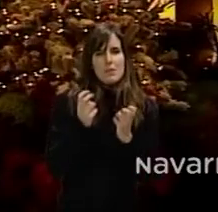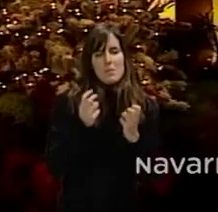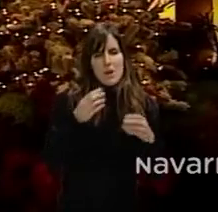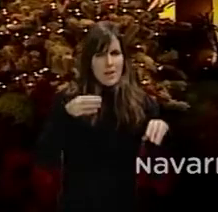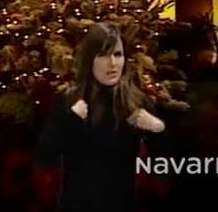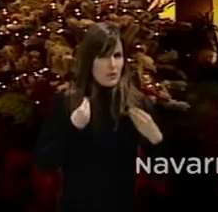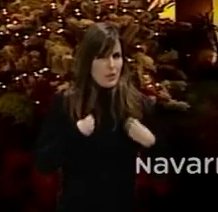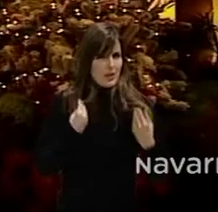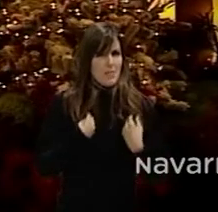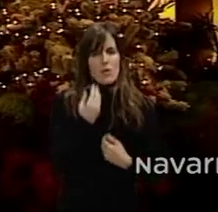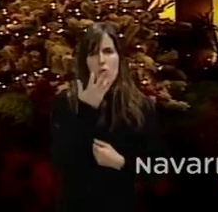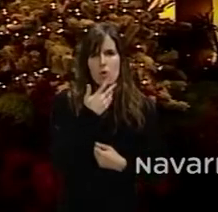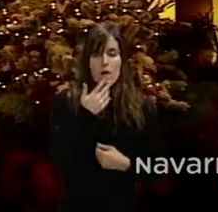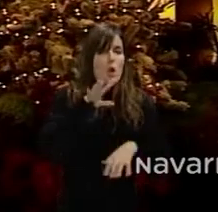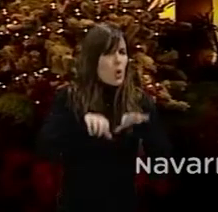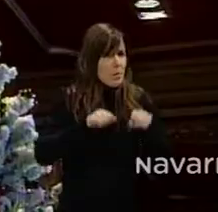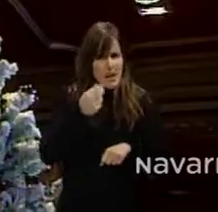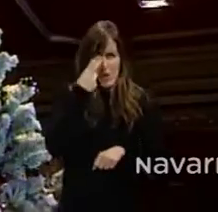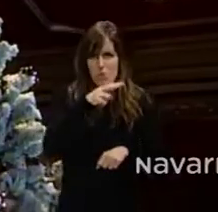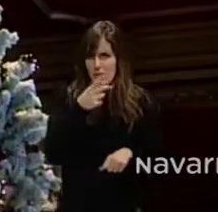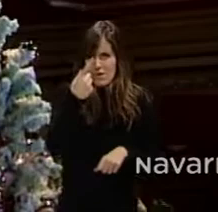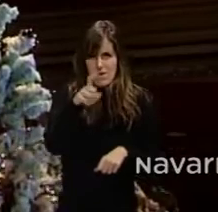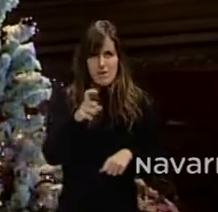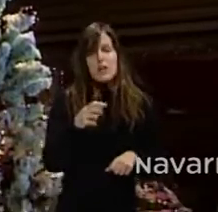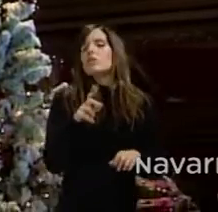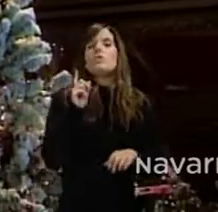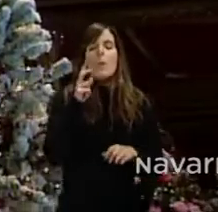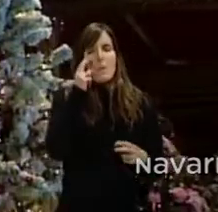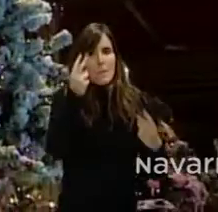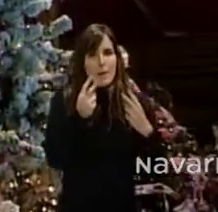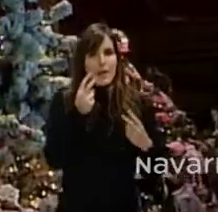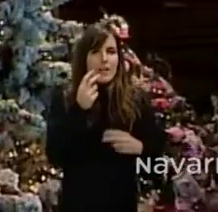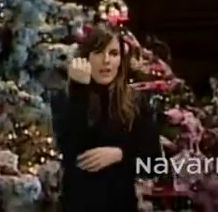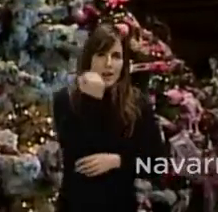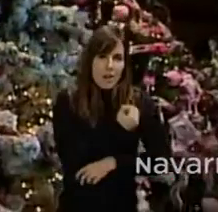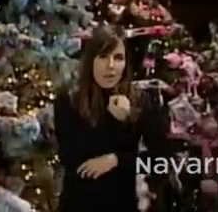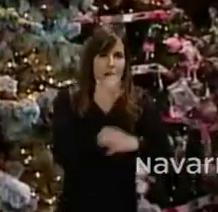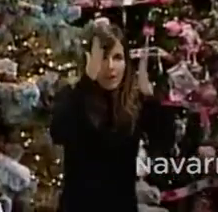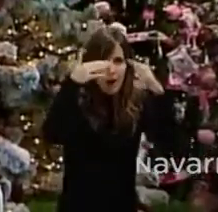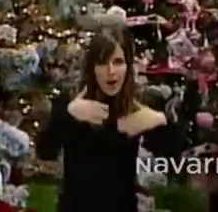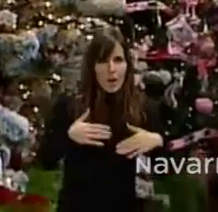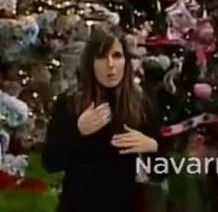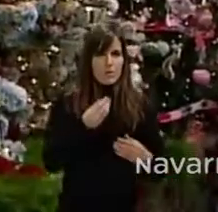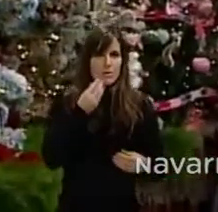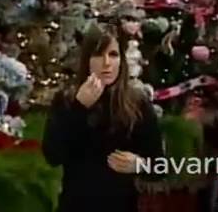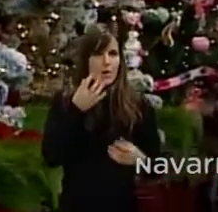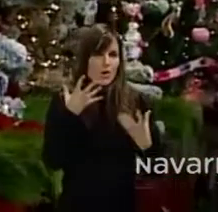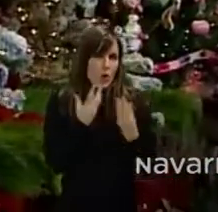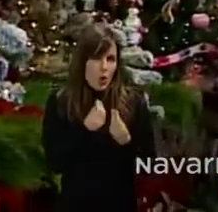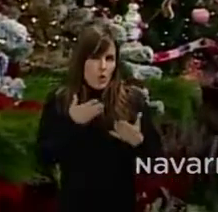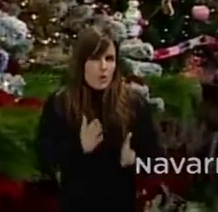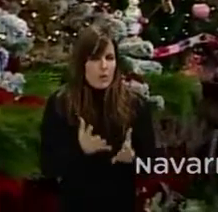disfrutar aunque no compren qué más da pero a ver la Navidad con los hijos ver nuevas ideas